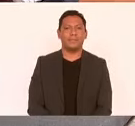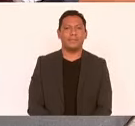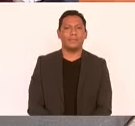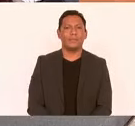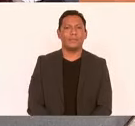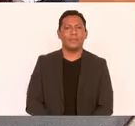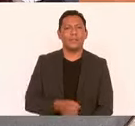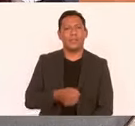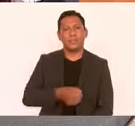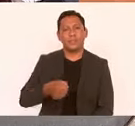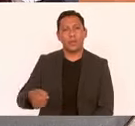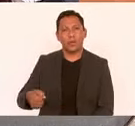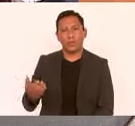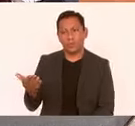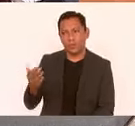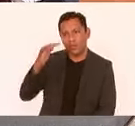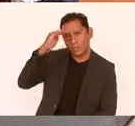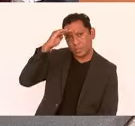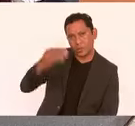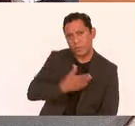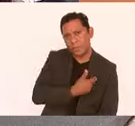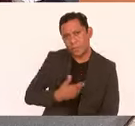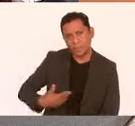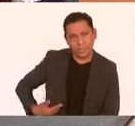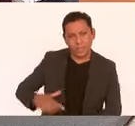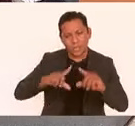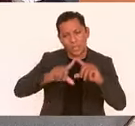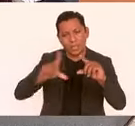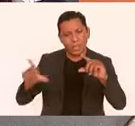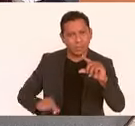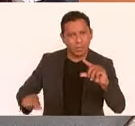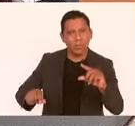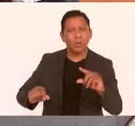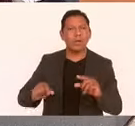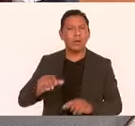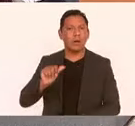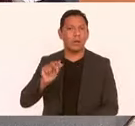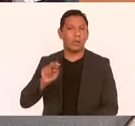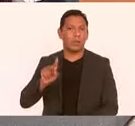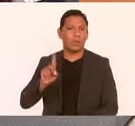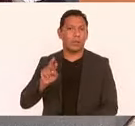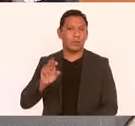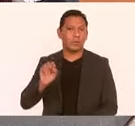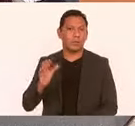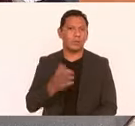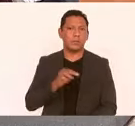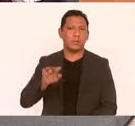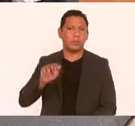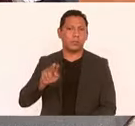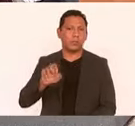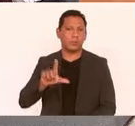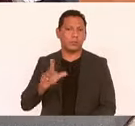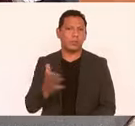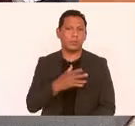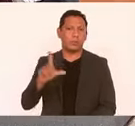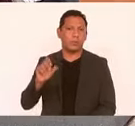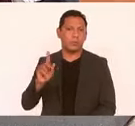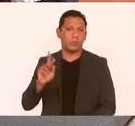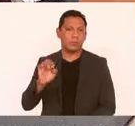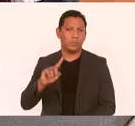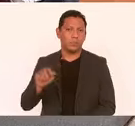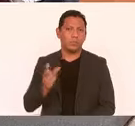Saludo al señor presidente de la República, Andrés Manuel López Obrador. Y por